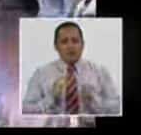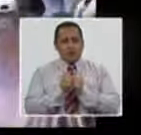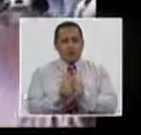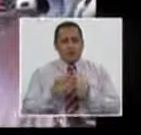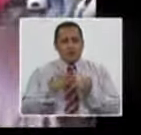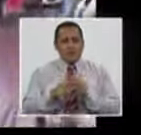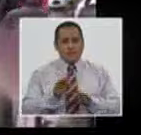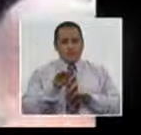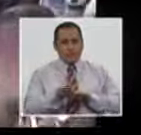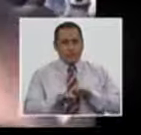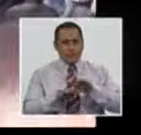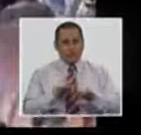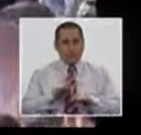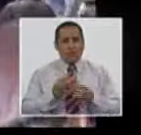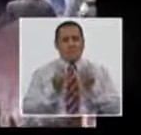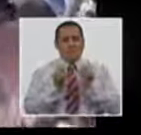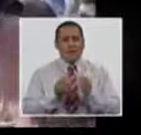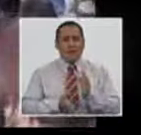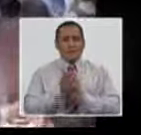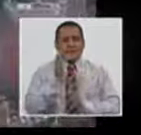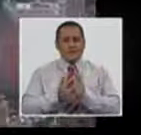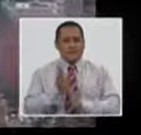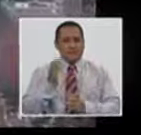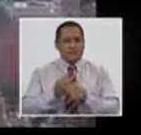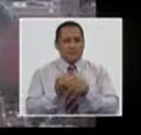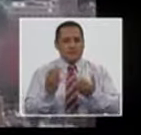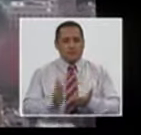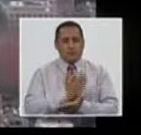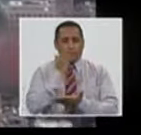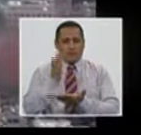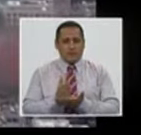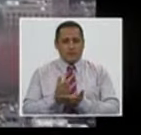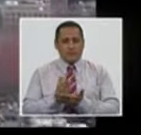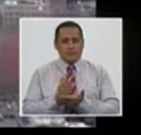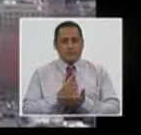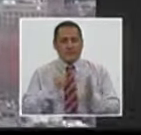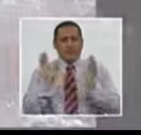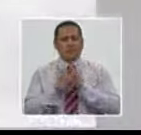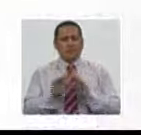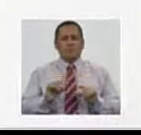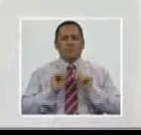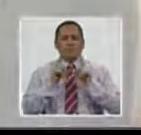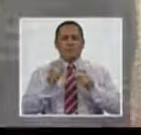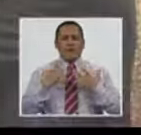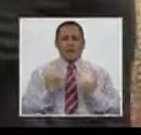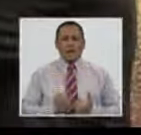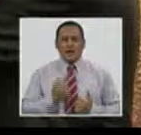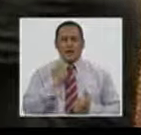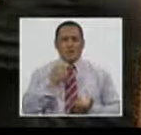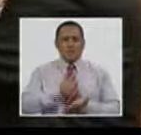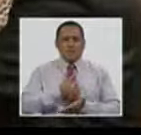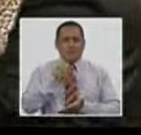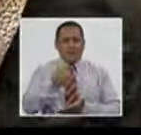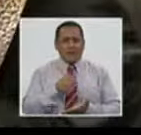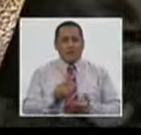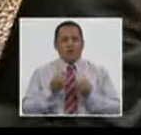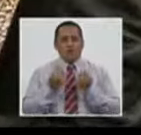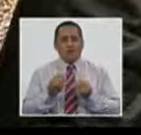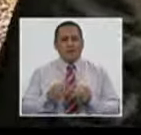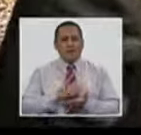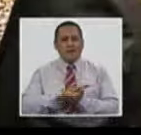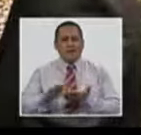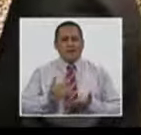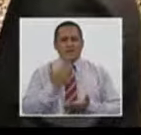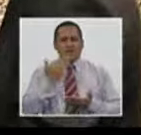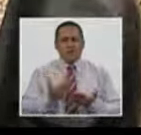los acompañan en los pasos a seguir para salir de los mismos la consultoría jurídica reúne en ese